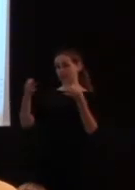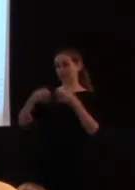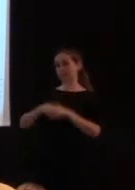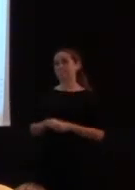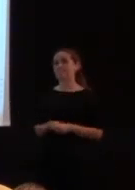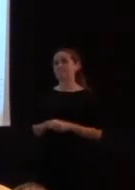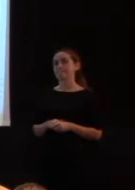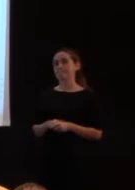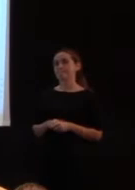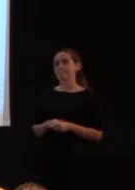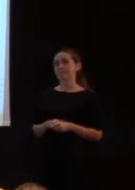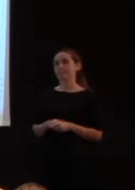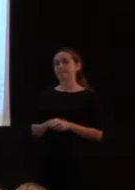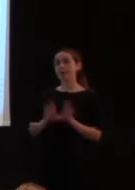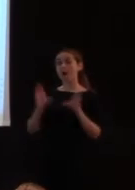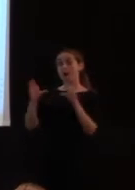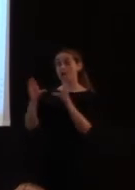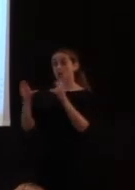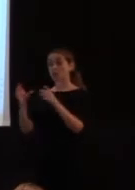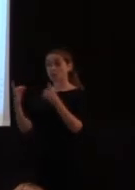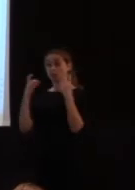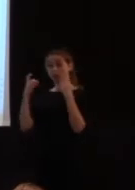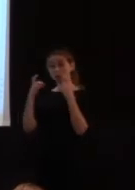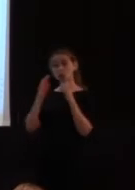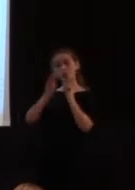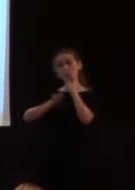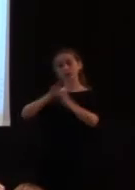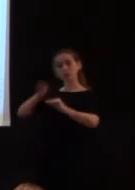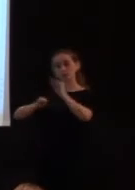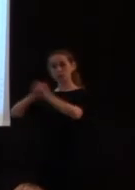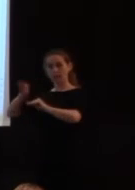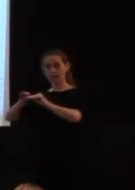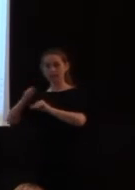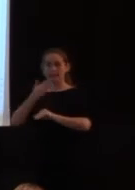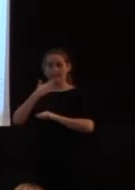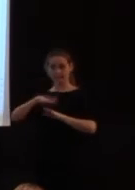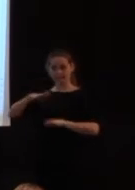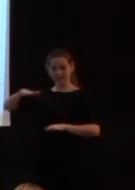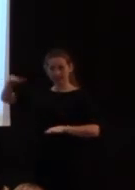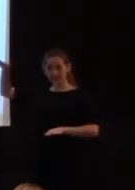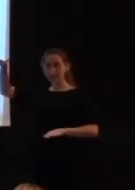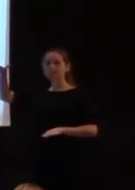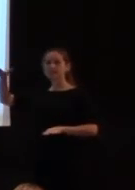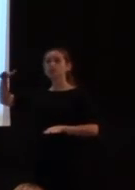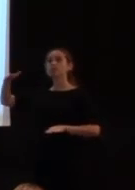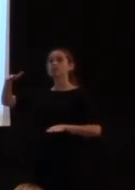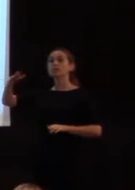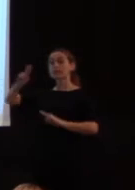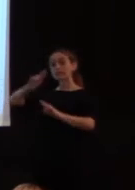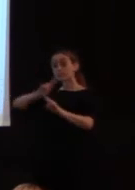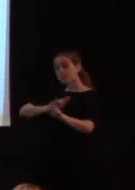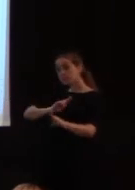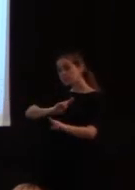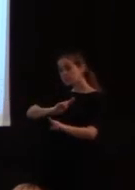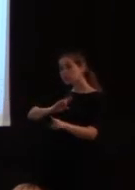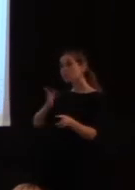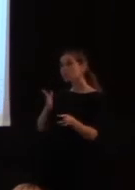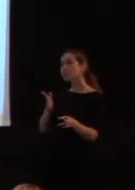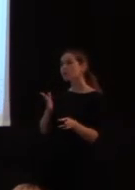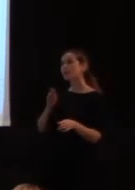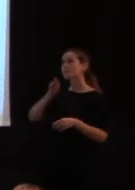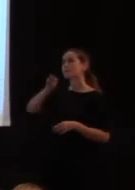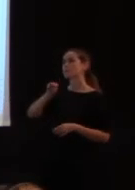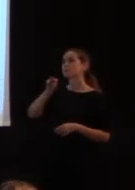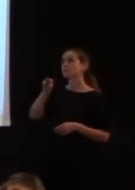preguntar a grupos de alumnos de las distintas edades, según sus respuestas, que intentar indicar qué